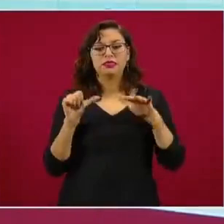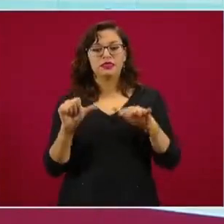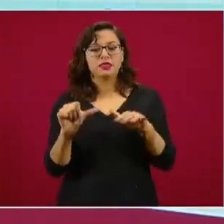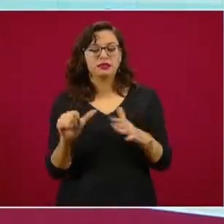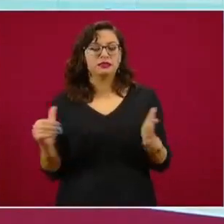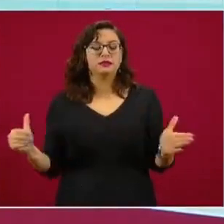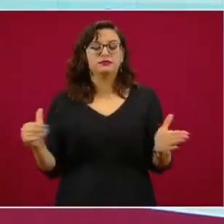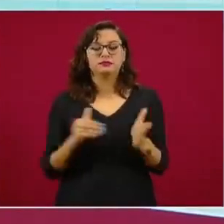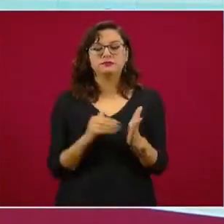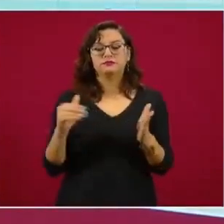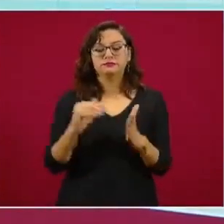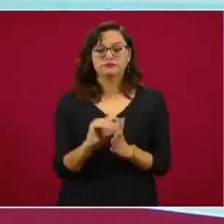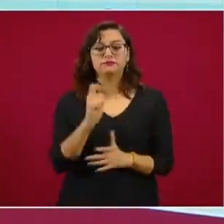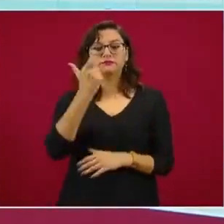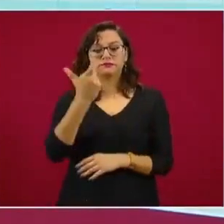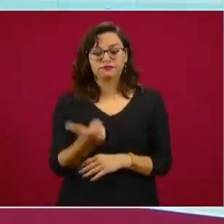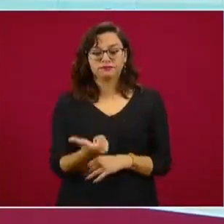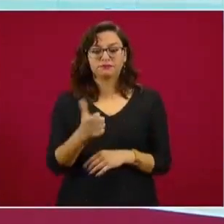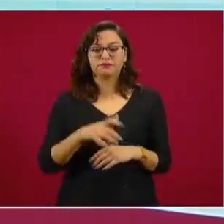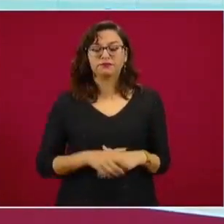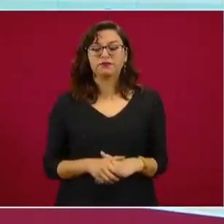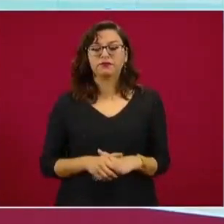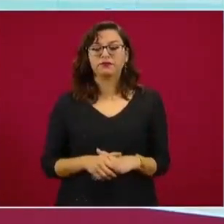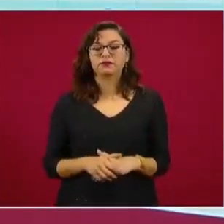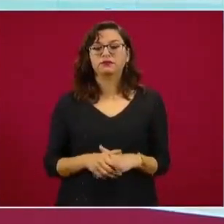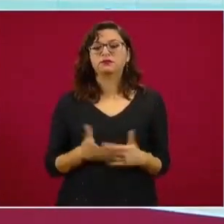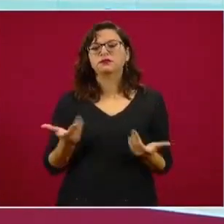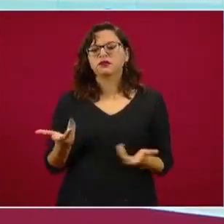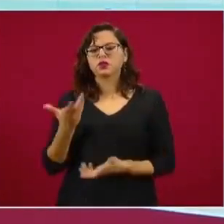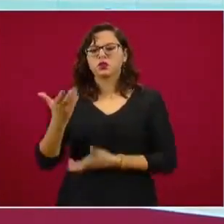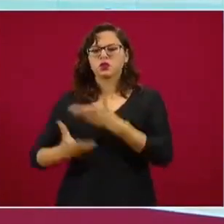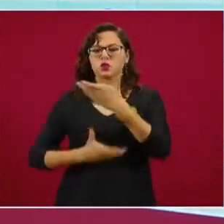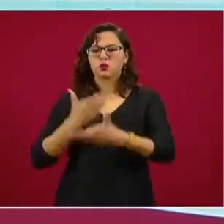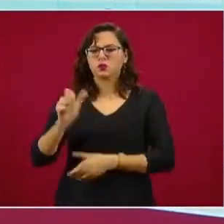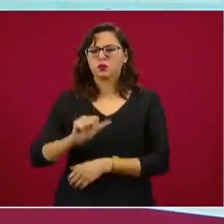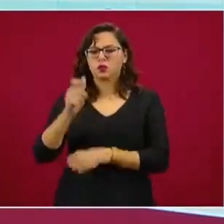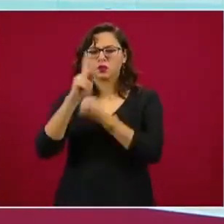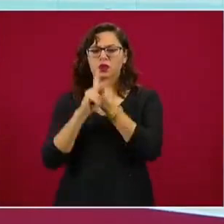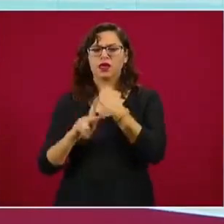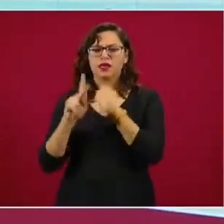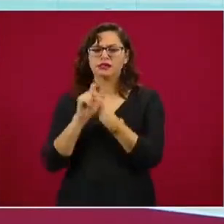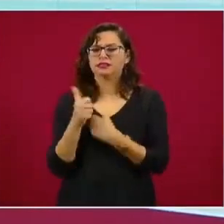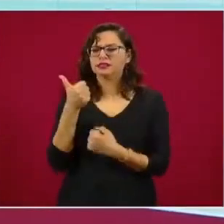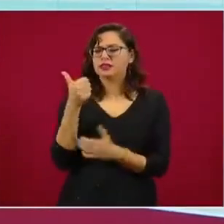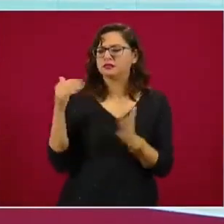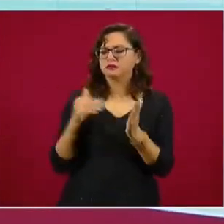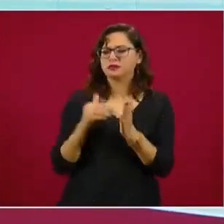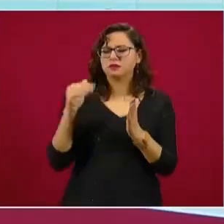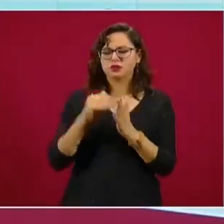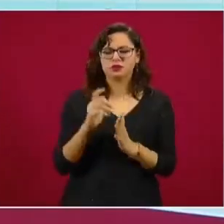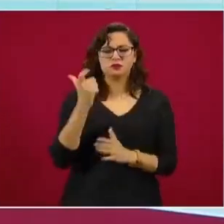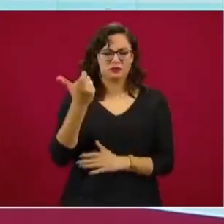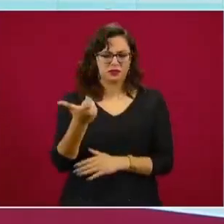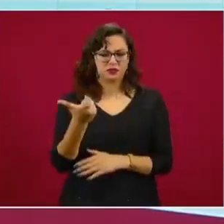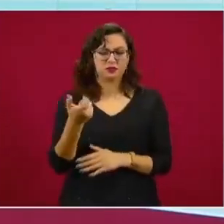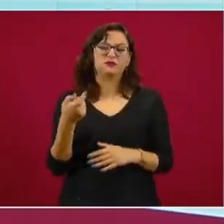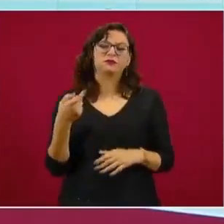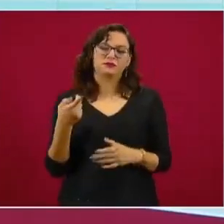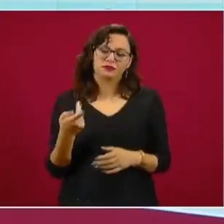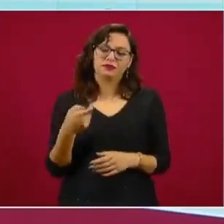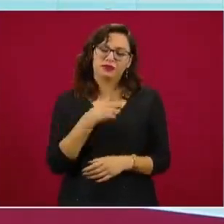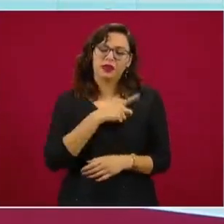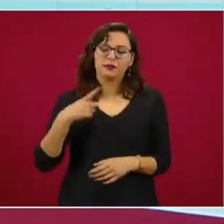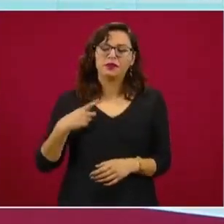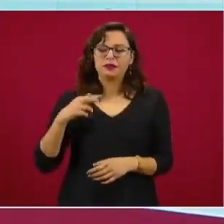pesos aproximadamente, y comercio exterior fue el más bajo, que son 6,000 millones de pesos, pero hay que recordar que las fronteras estuvieron